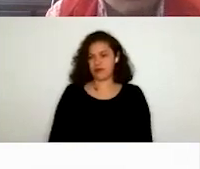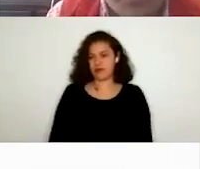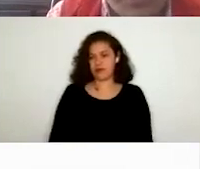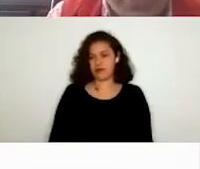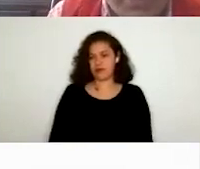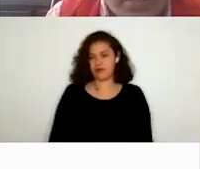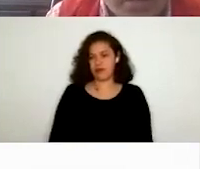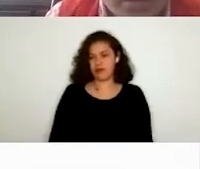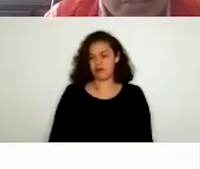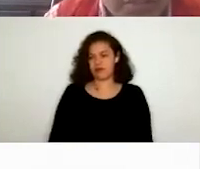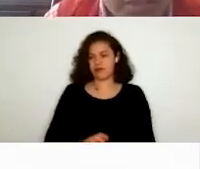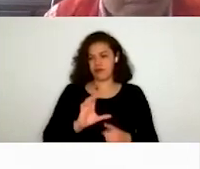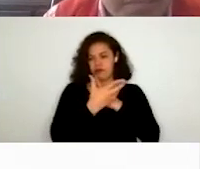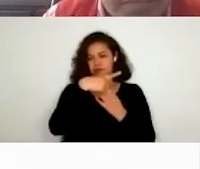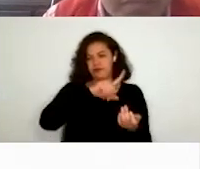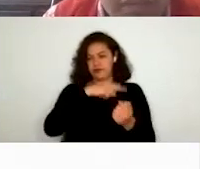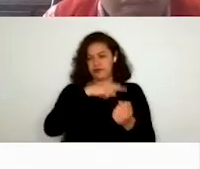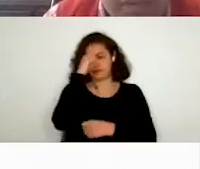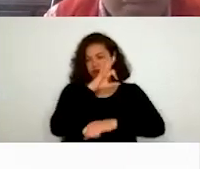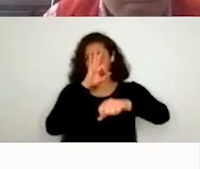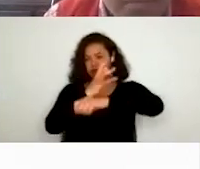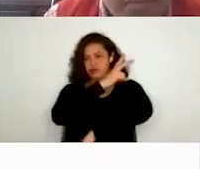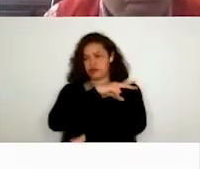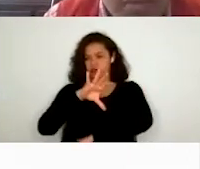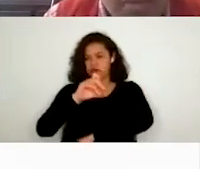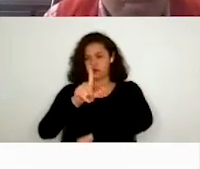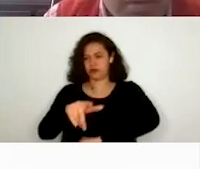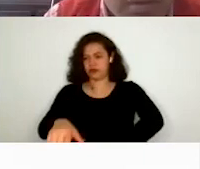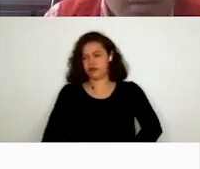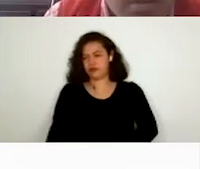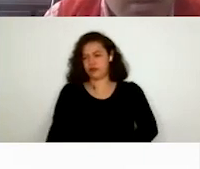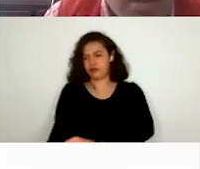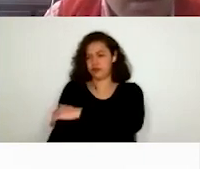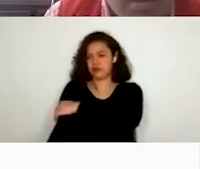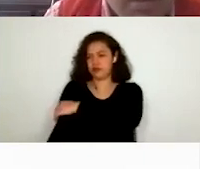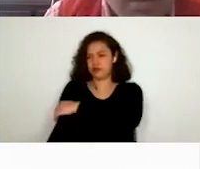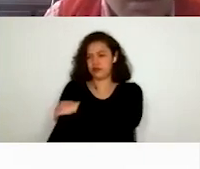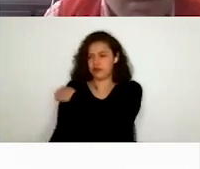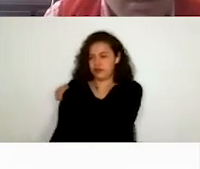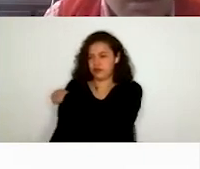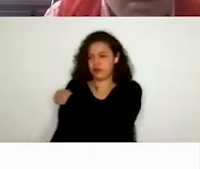Comité Interno de Protección Civil.